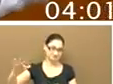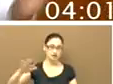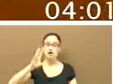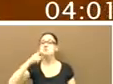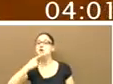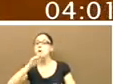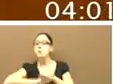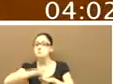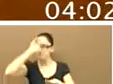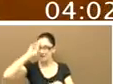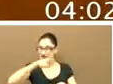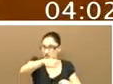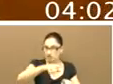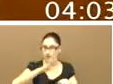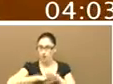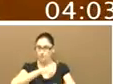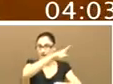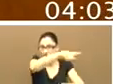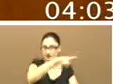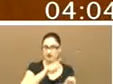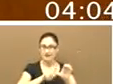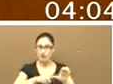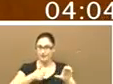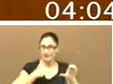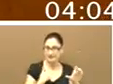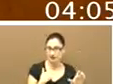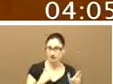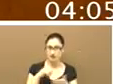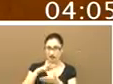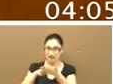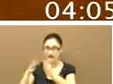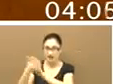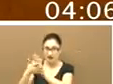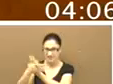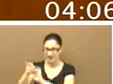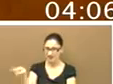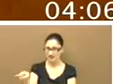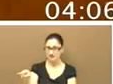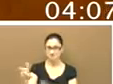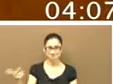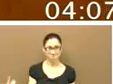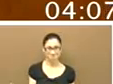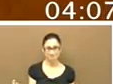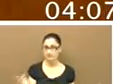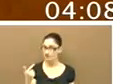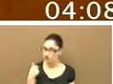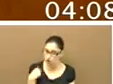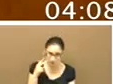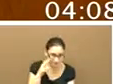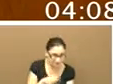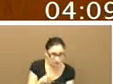Zapatero o antes no sé quién, ¿no? Y cuando iba leyendo la propuesta que nos hacía el Partido